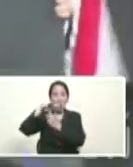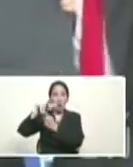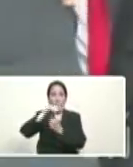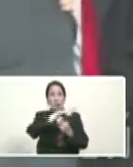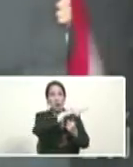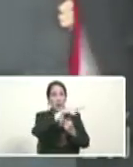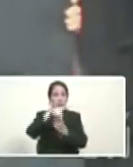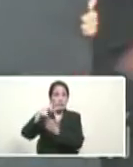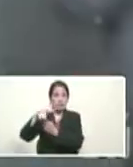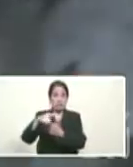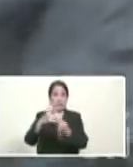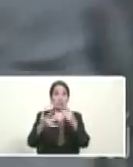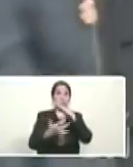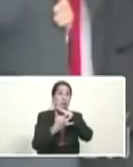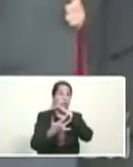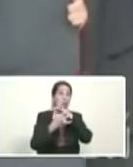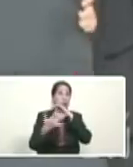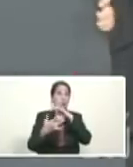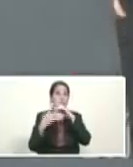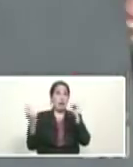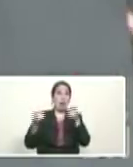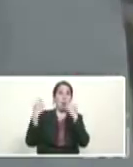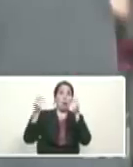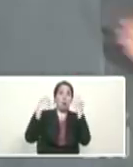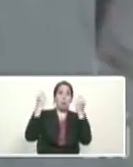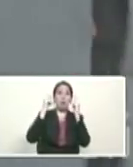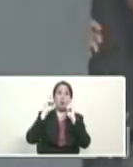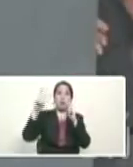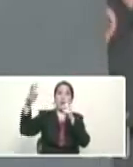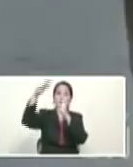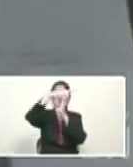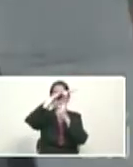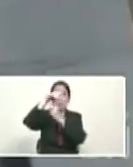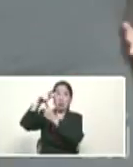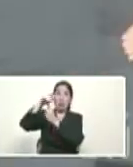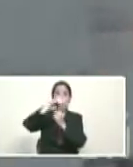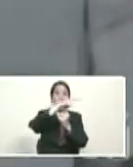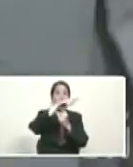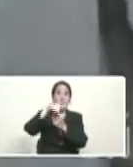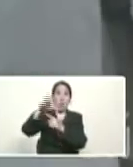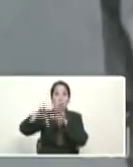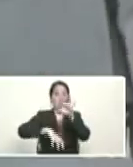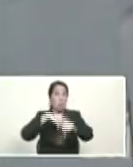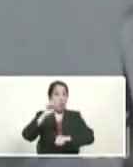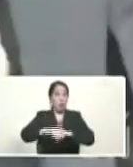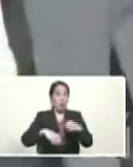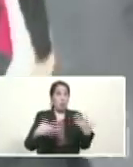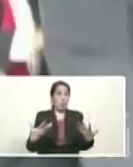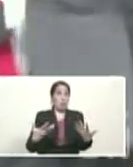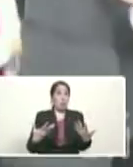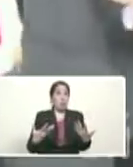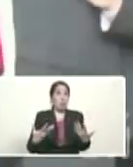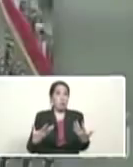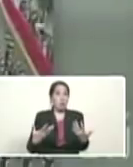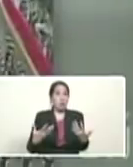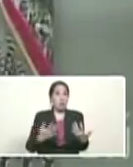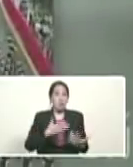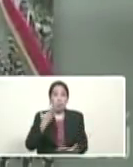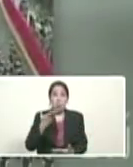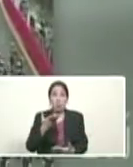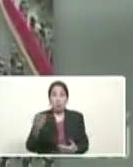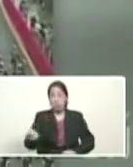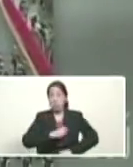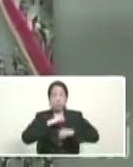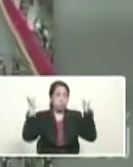un líder mundial con tecnología comercial de aparatos voladores no tripulados comprados en línea pudo haber acabado con todos en la tarima